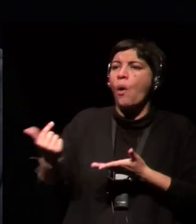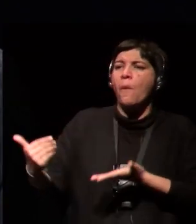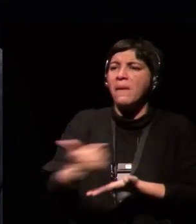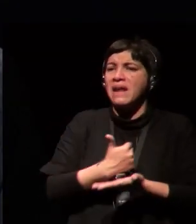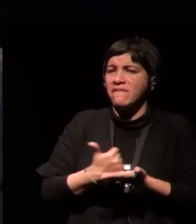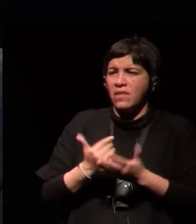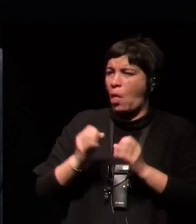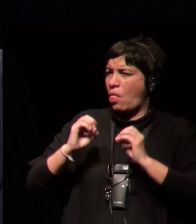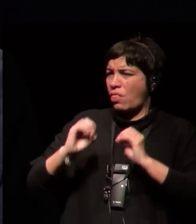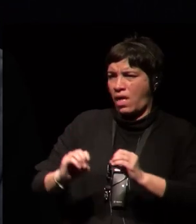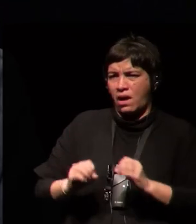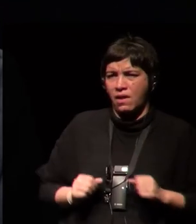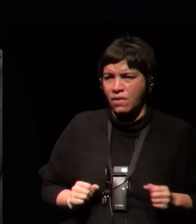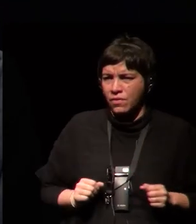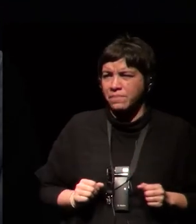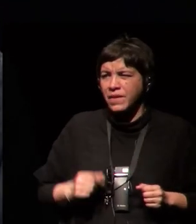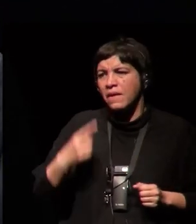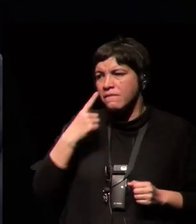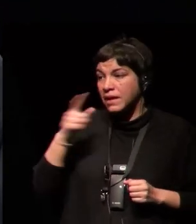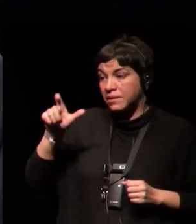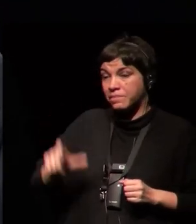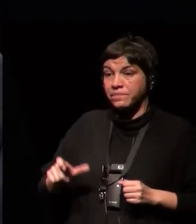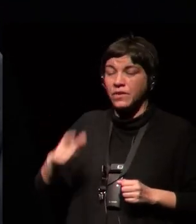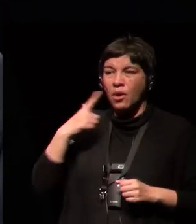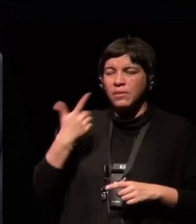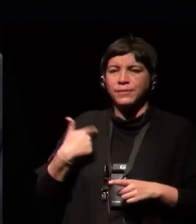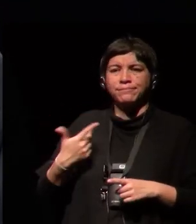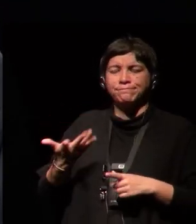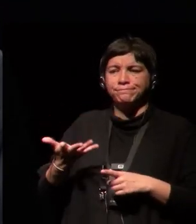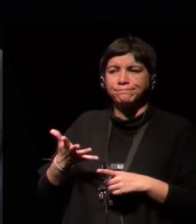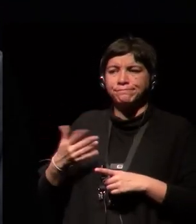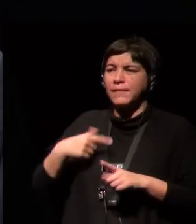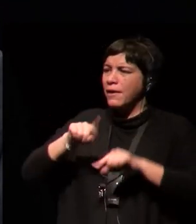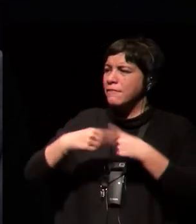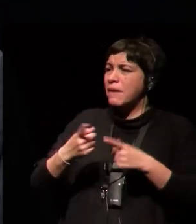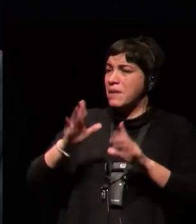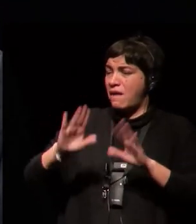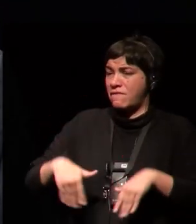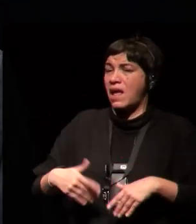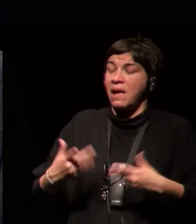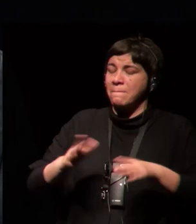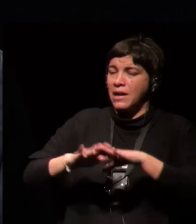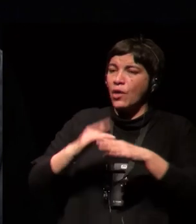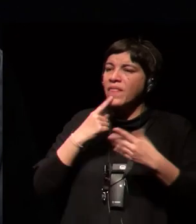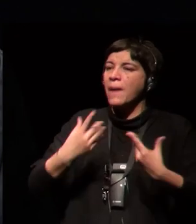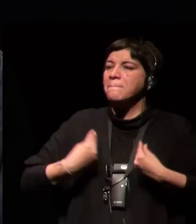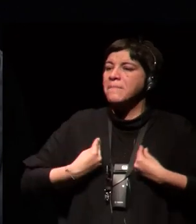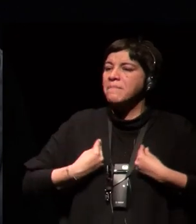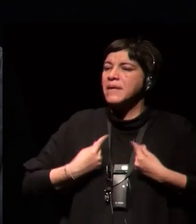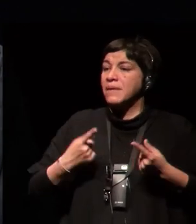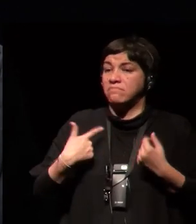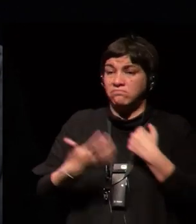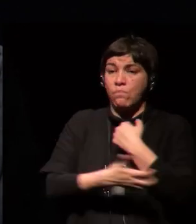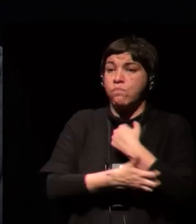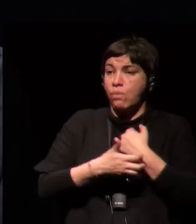hombre icónico fue humillado, su familia murió al final, vivió al final en la pobreza, no pudo